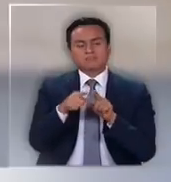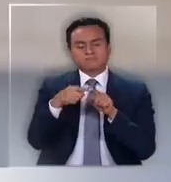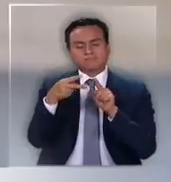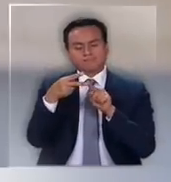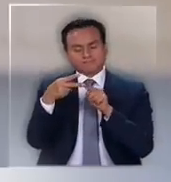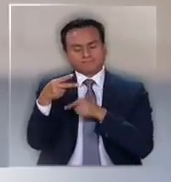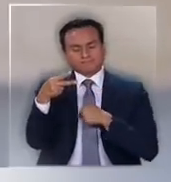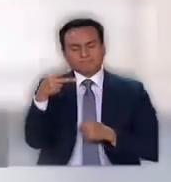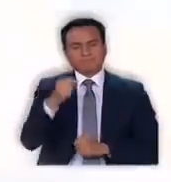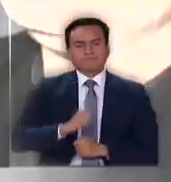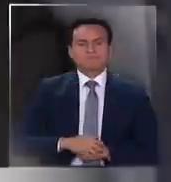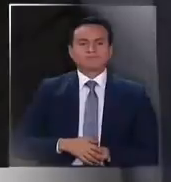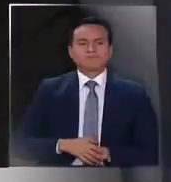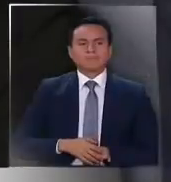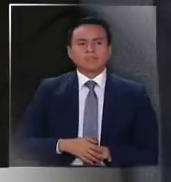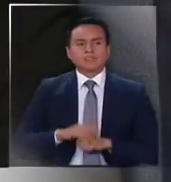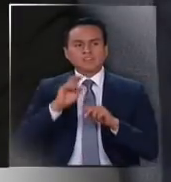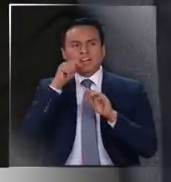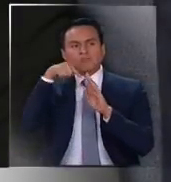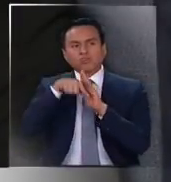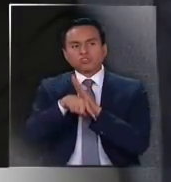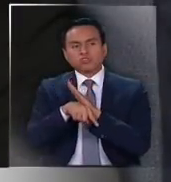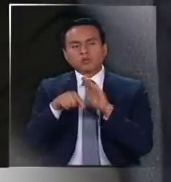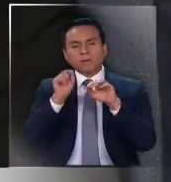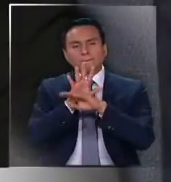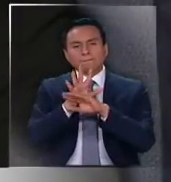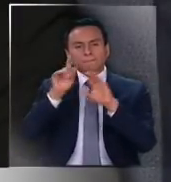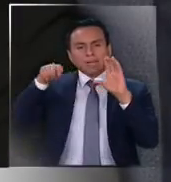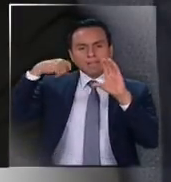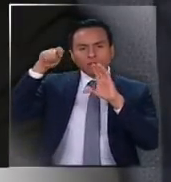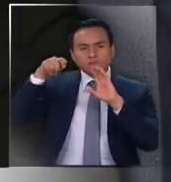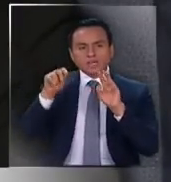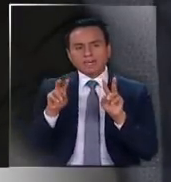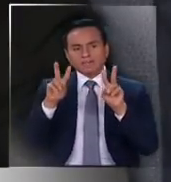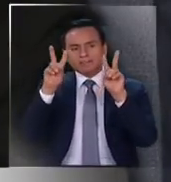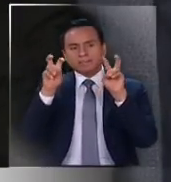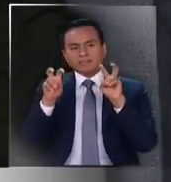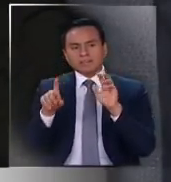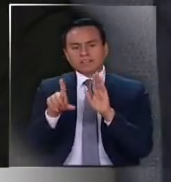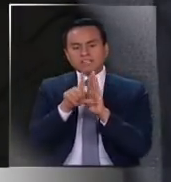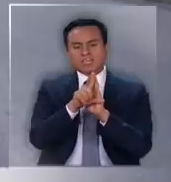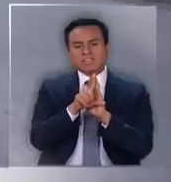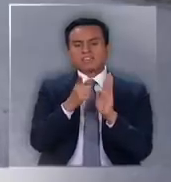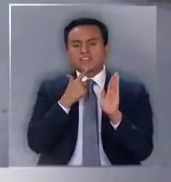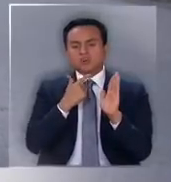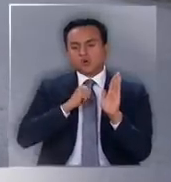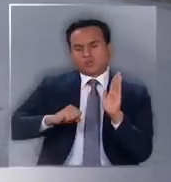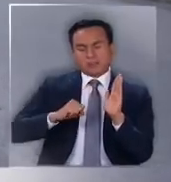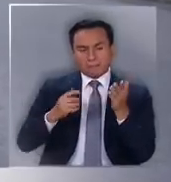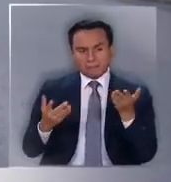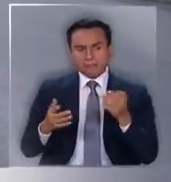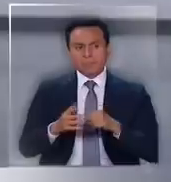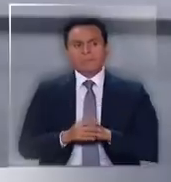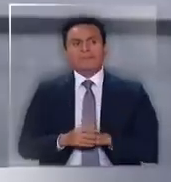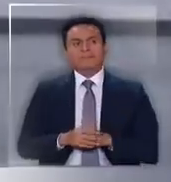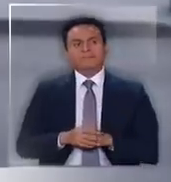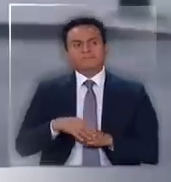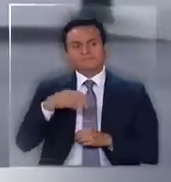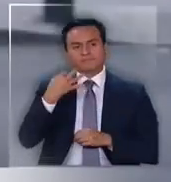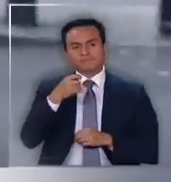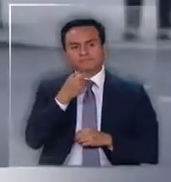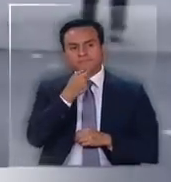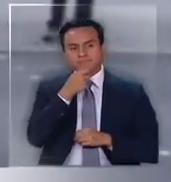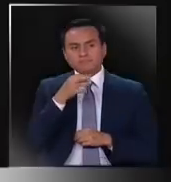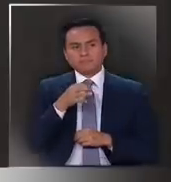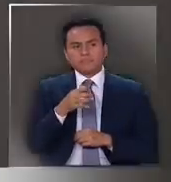McAdams. En el fondo es una película sobre la ley contra el deseo. ¿Cómo te